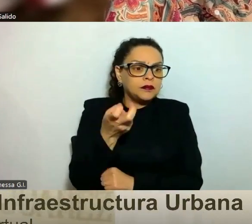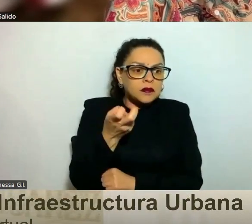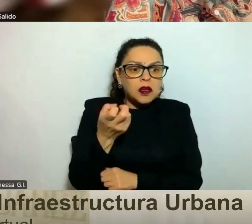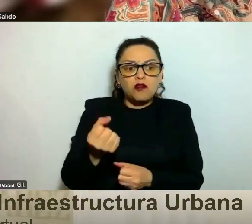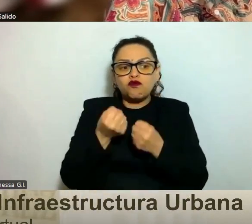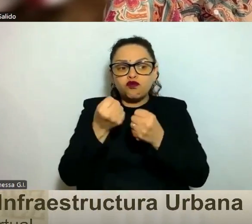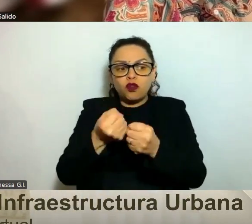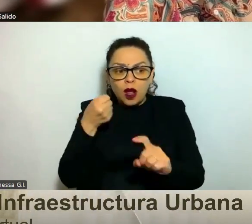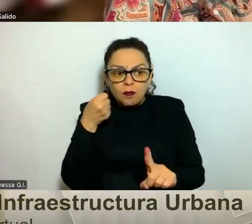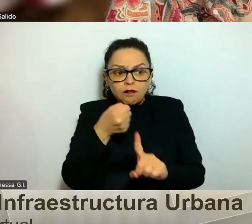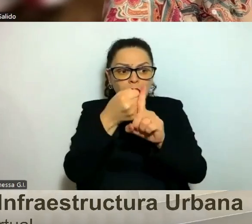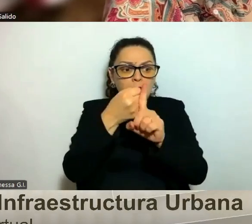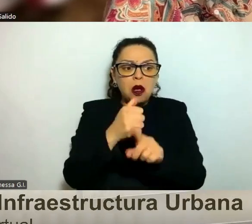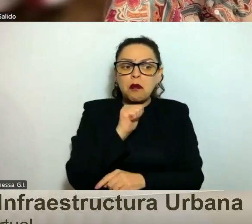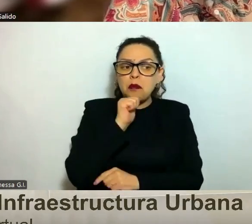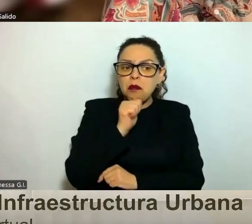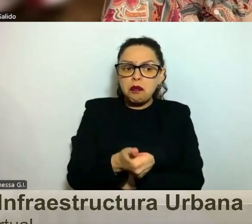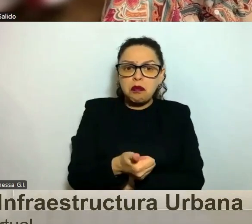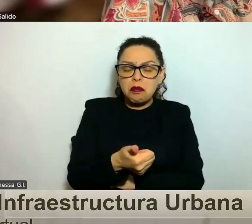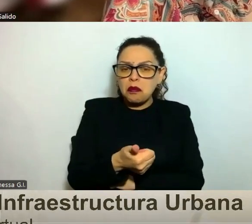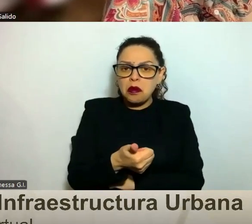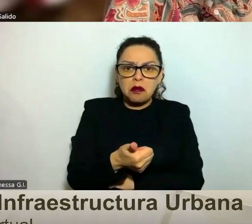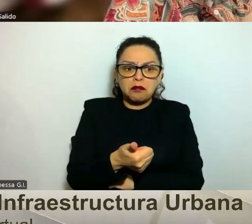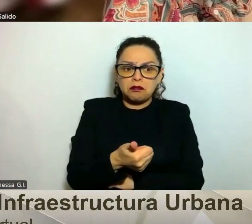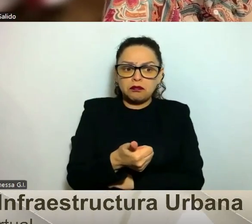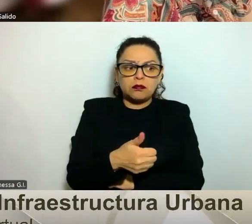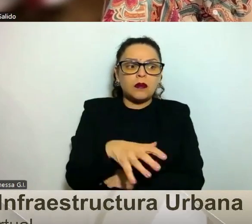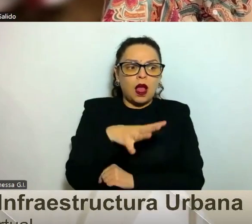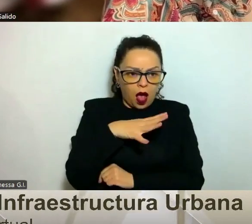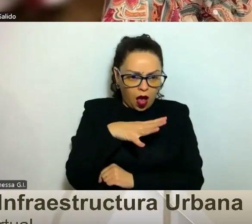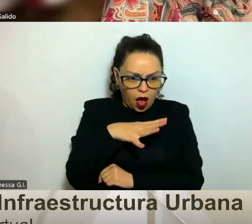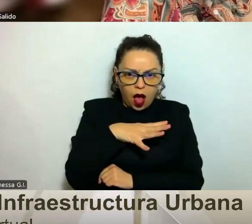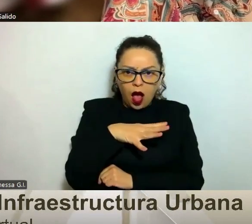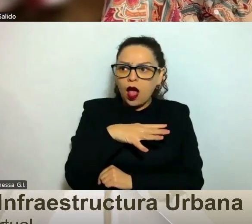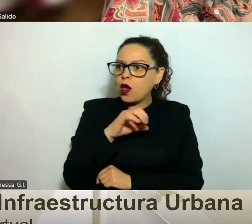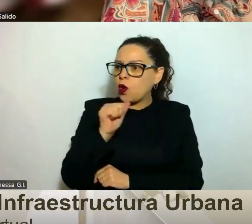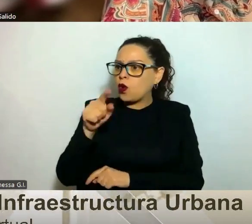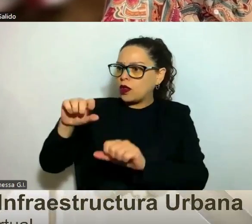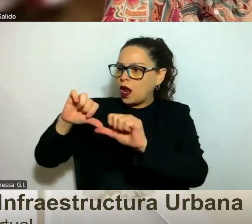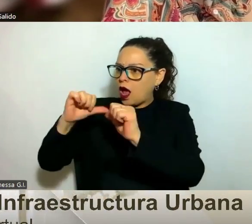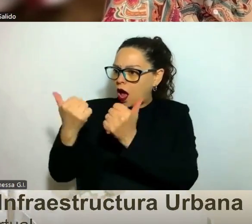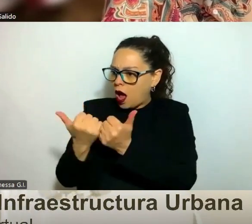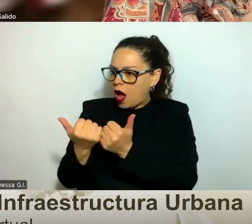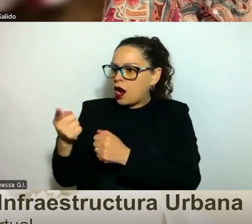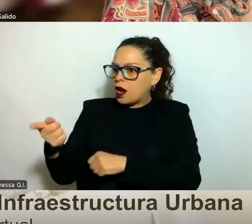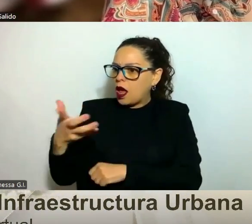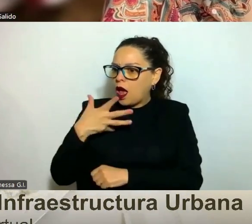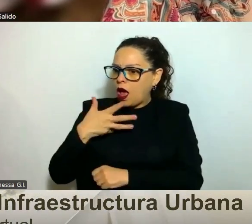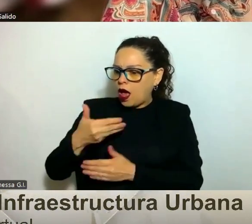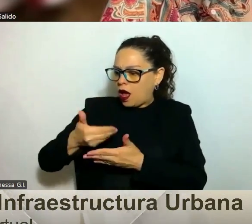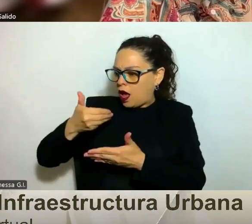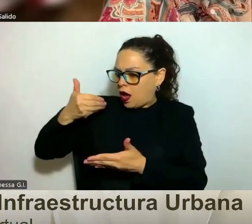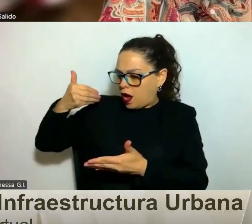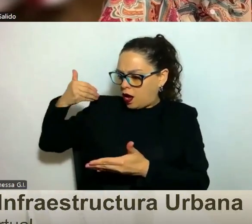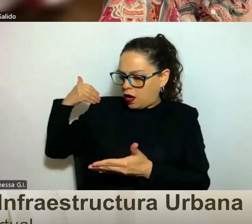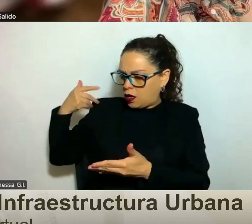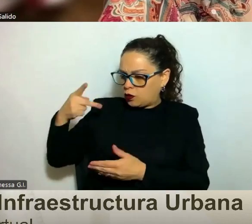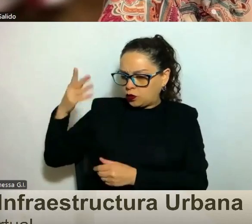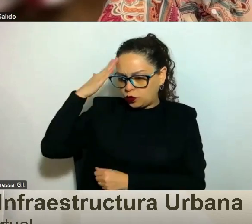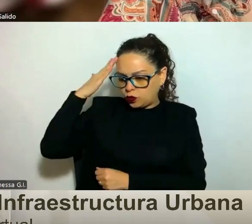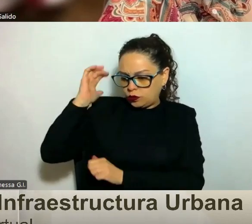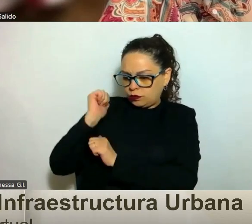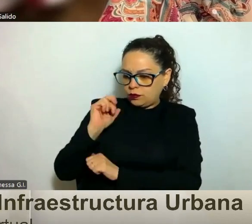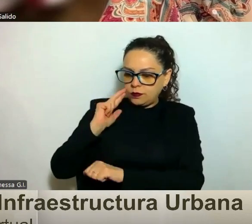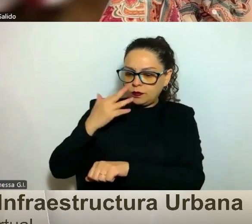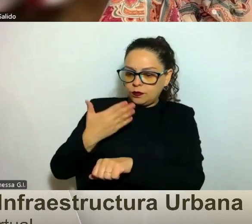impacto mayor por ninguno de los sentidos. Está el soporte, el área soporte cabeza de sector de la Secretaría del